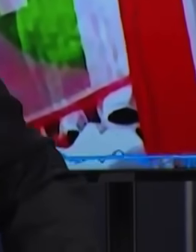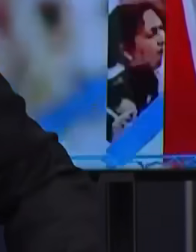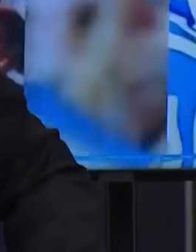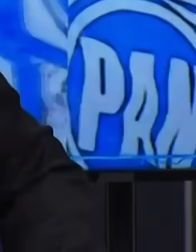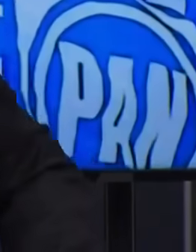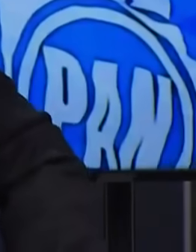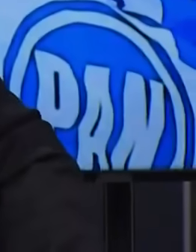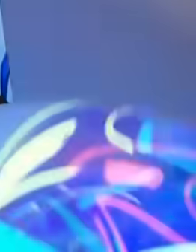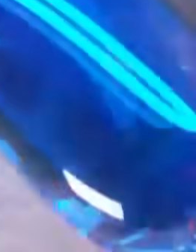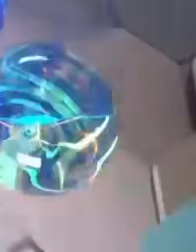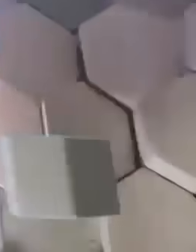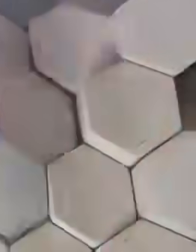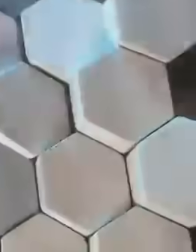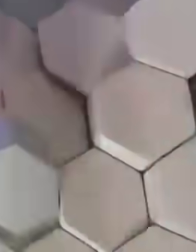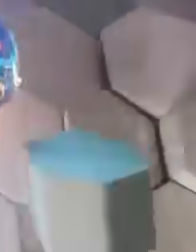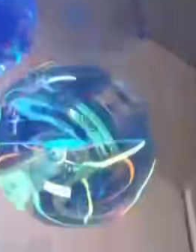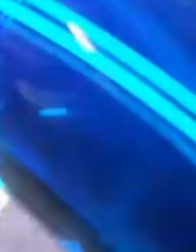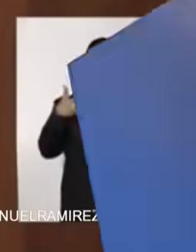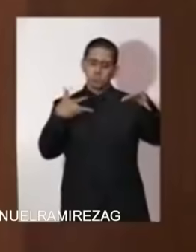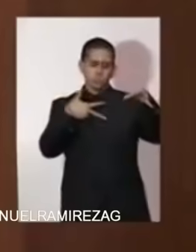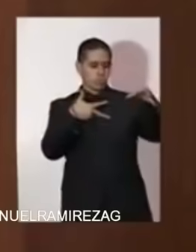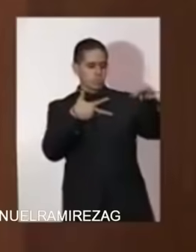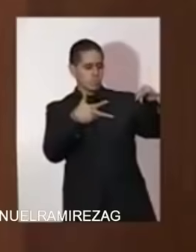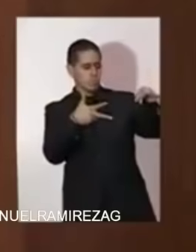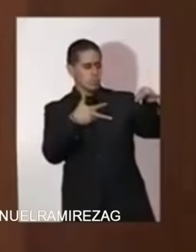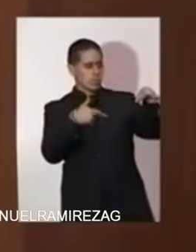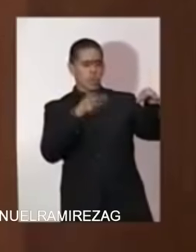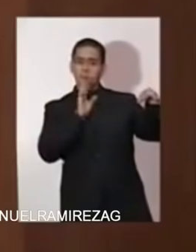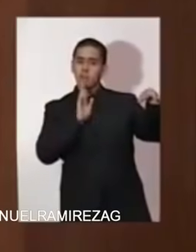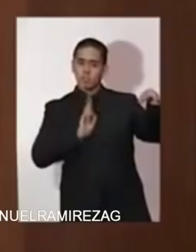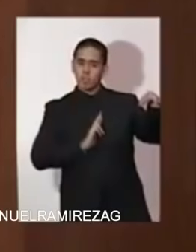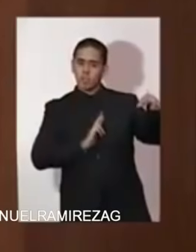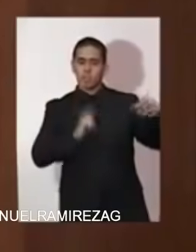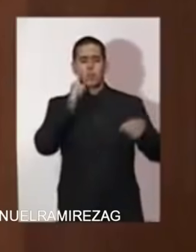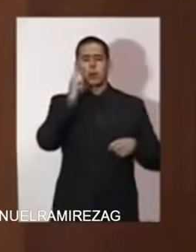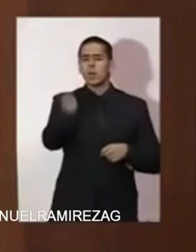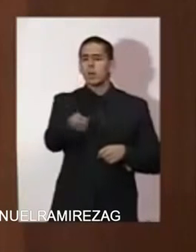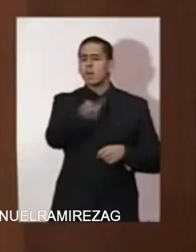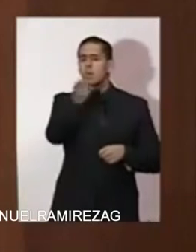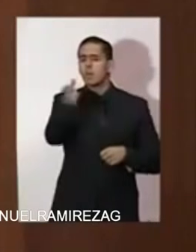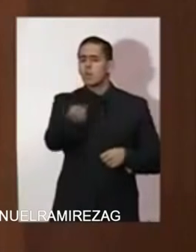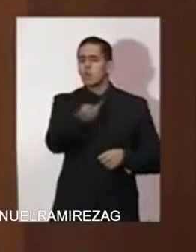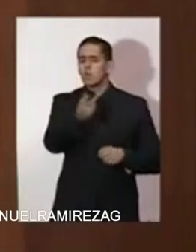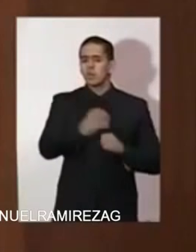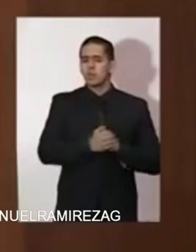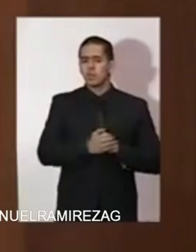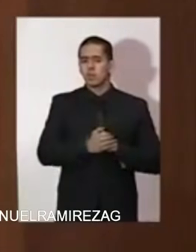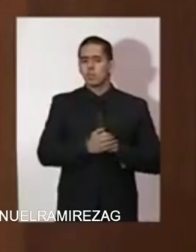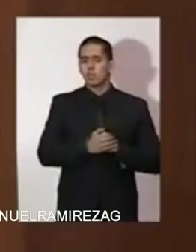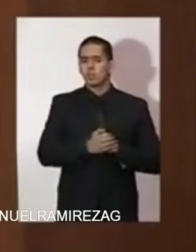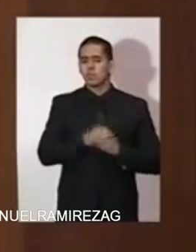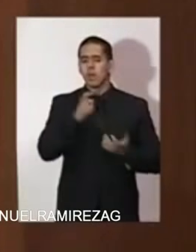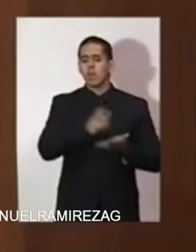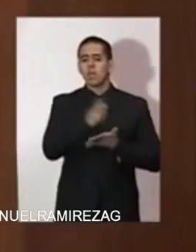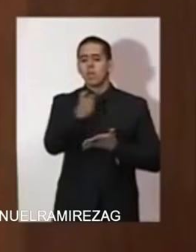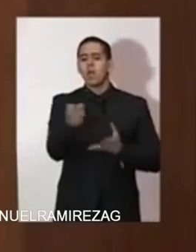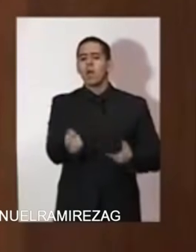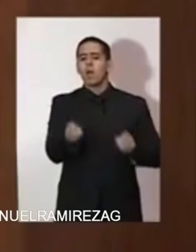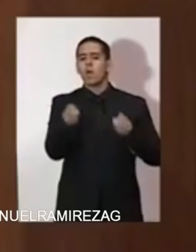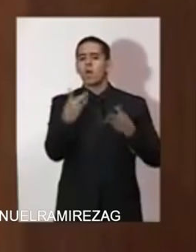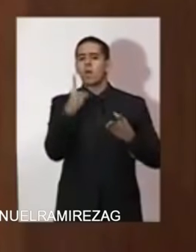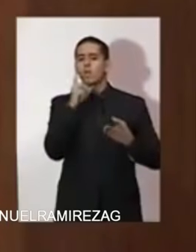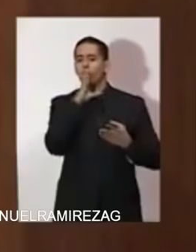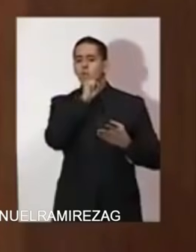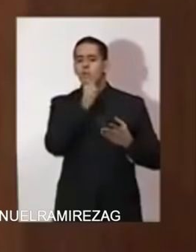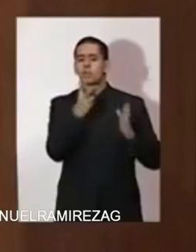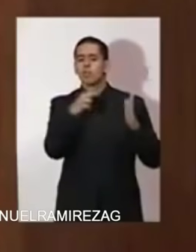Vean qué dura. La pregunta. La pregunta en materia de seguridad es: ¿cuánto es el presupuesto del municipio de Aguascalientes